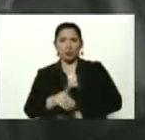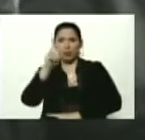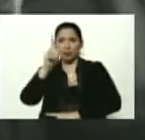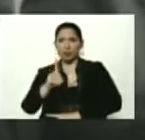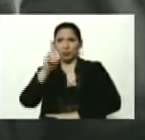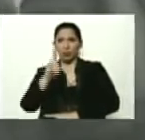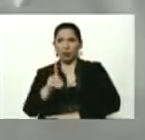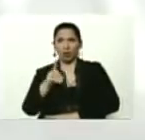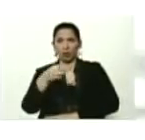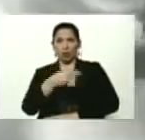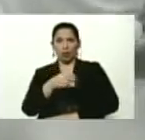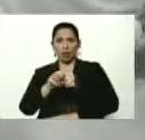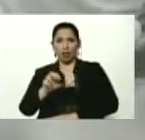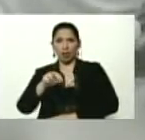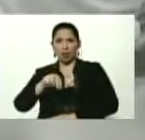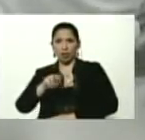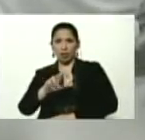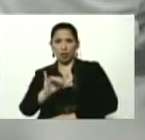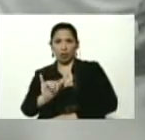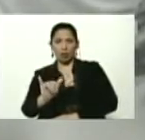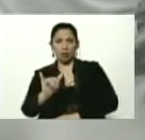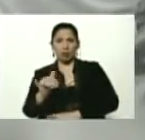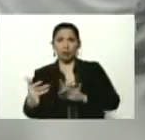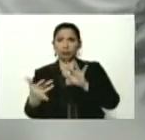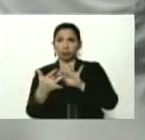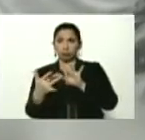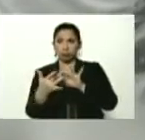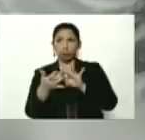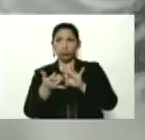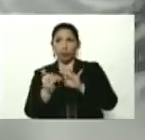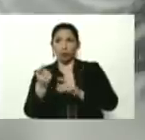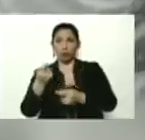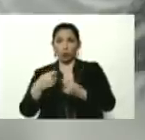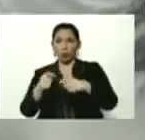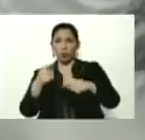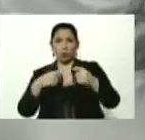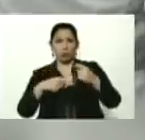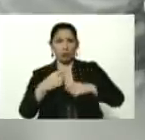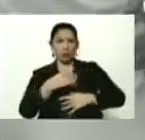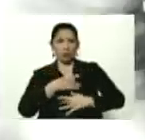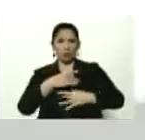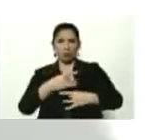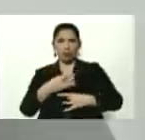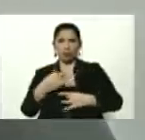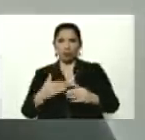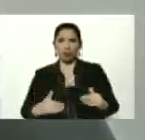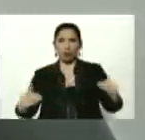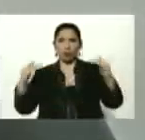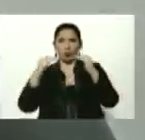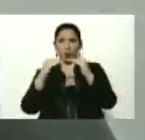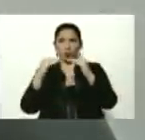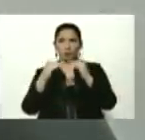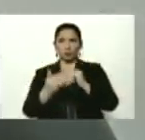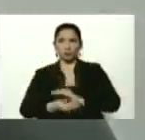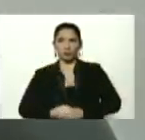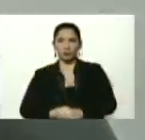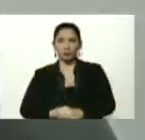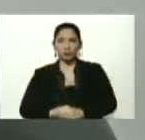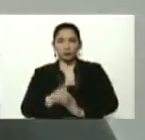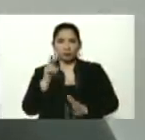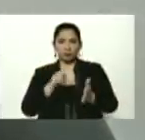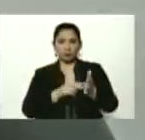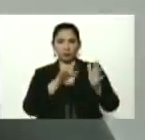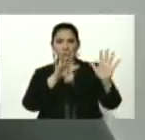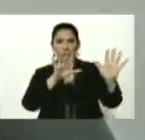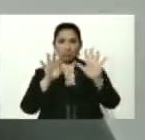Ramos Ayú, con cuyos hijos mantiene relaciones comerciales e intereses en común. En